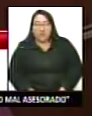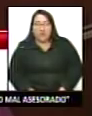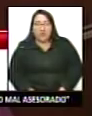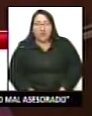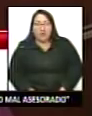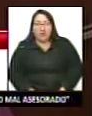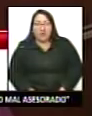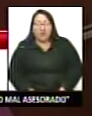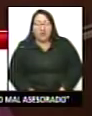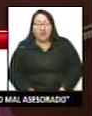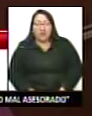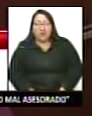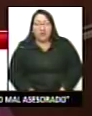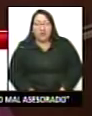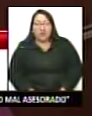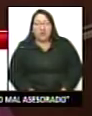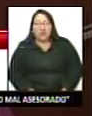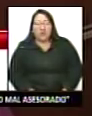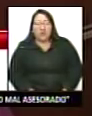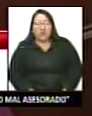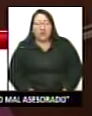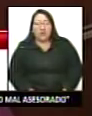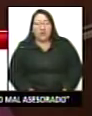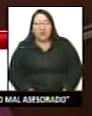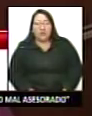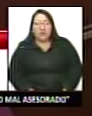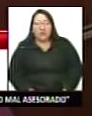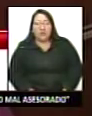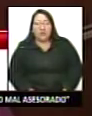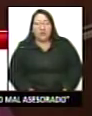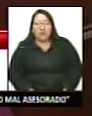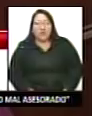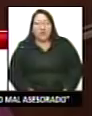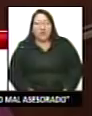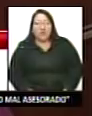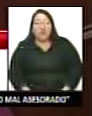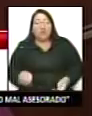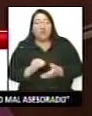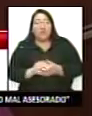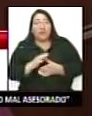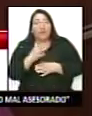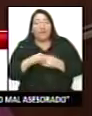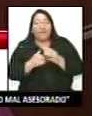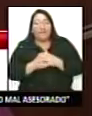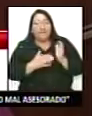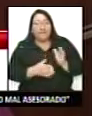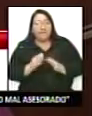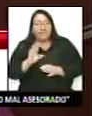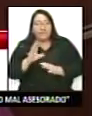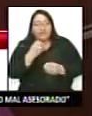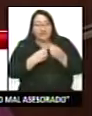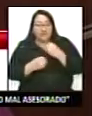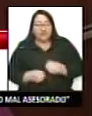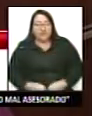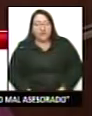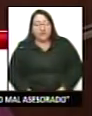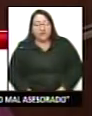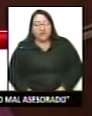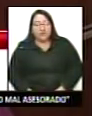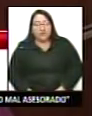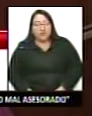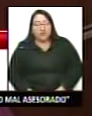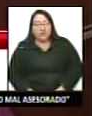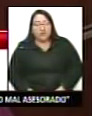cocina campesina, que emplea plantas nativas y silvestres en la preparación de sus alimentos.